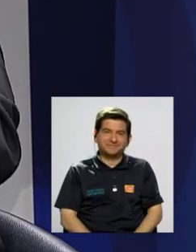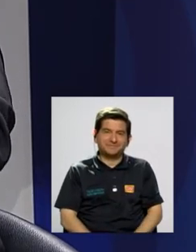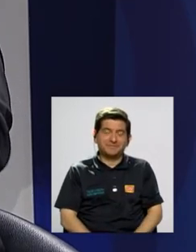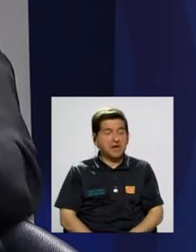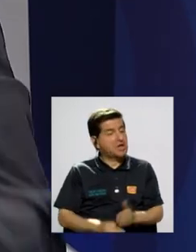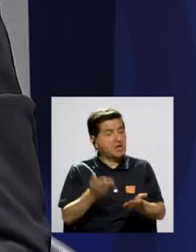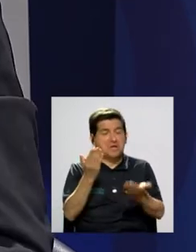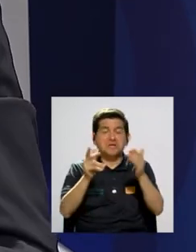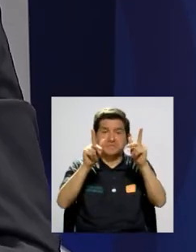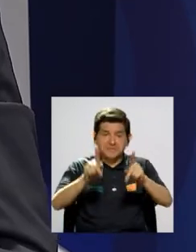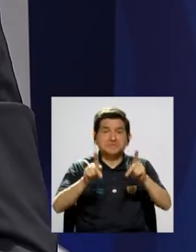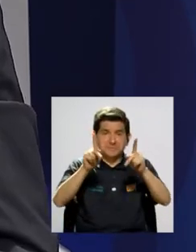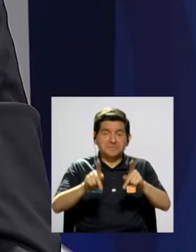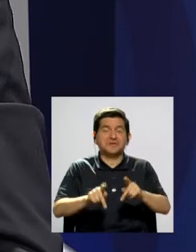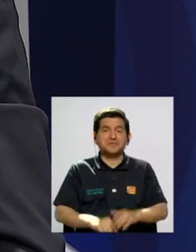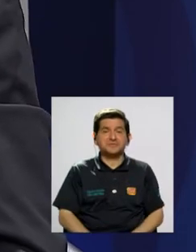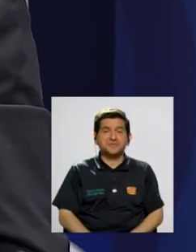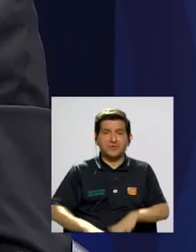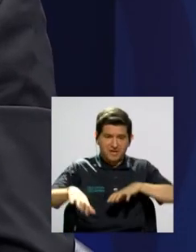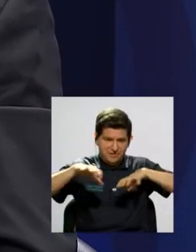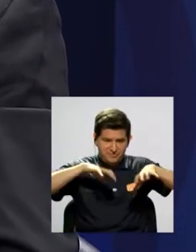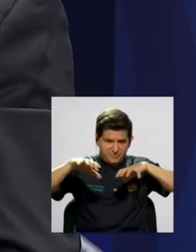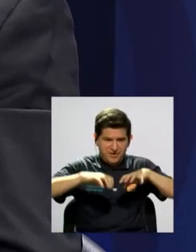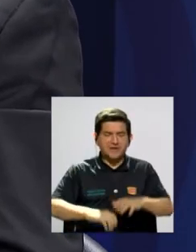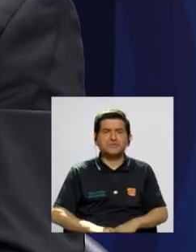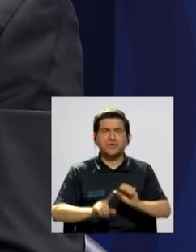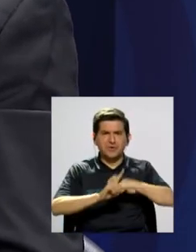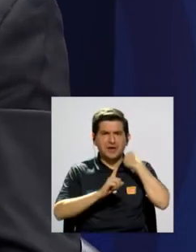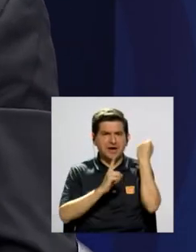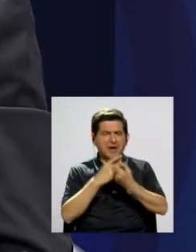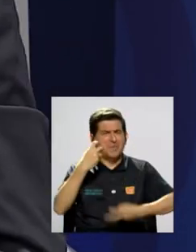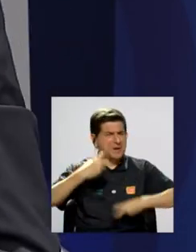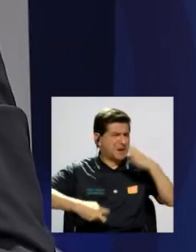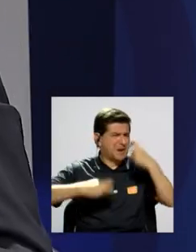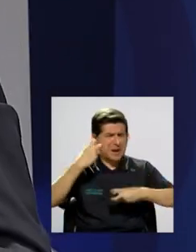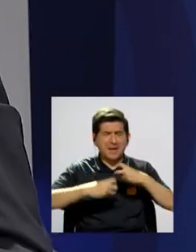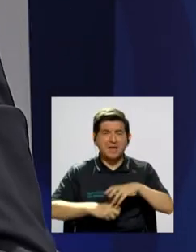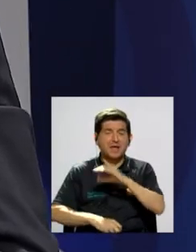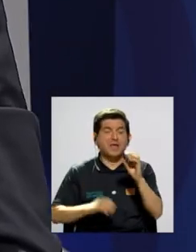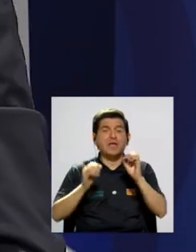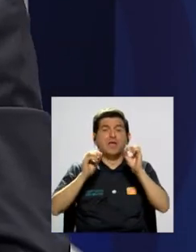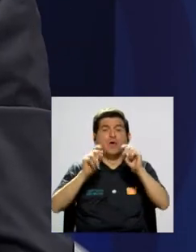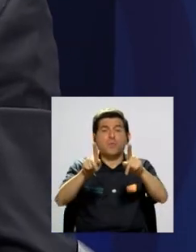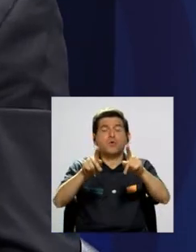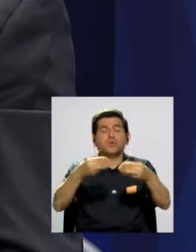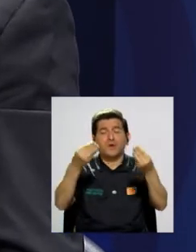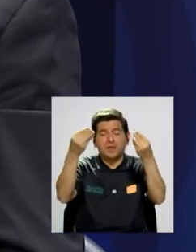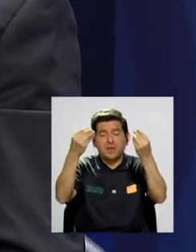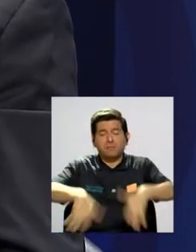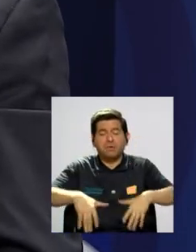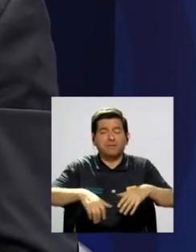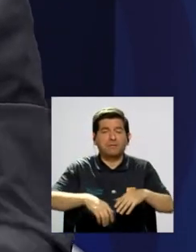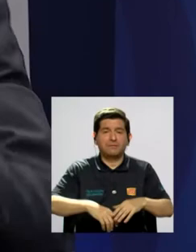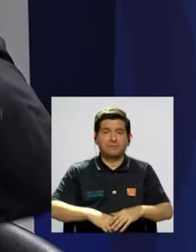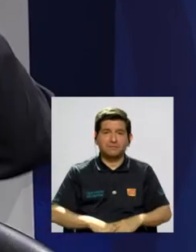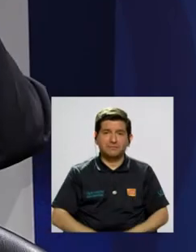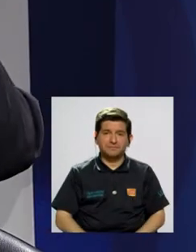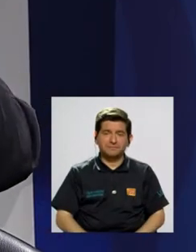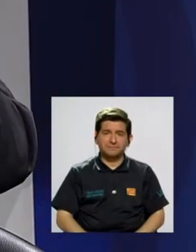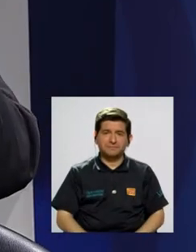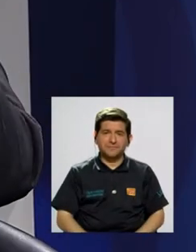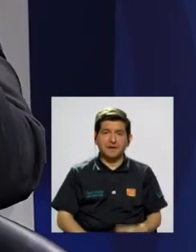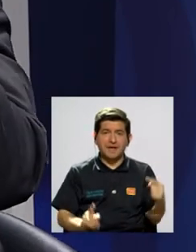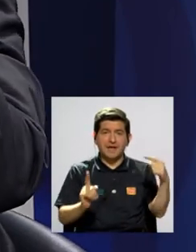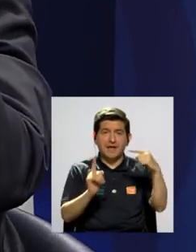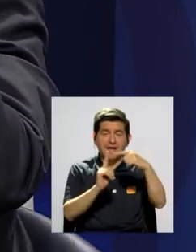rápidamente esto se puede convertir en una situación extraordinariamente problemática y se perdería esa gran oportunidad. Es que ¿verdad? Hasta